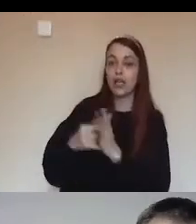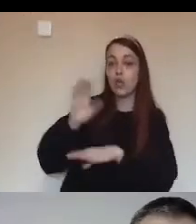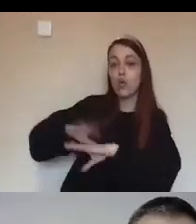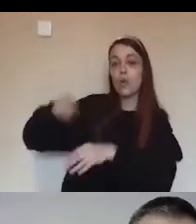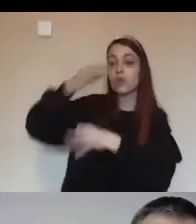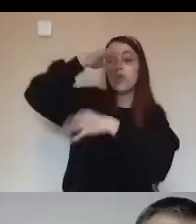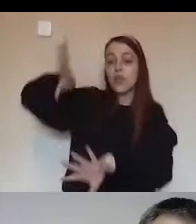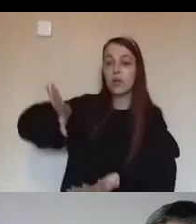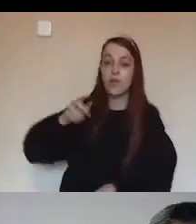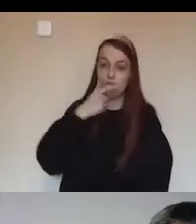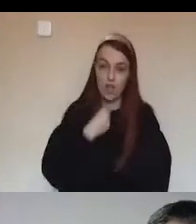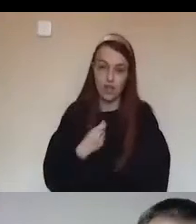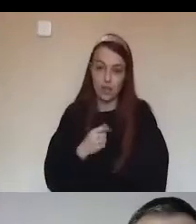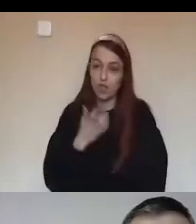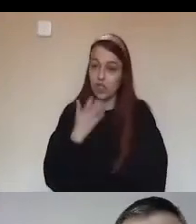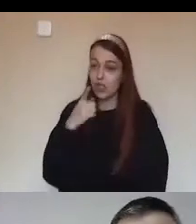de tampoco dirigir